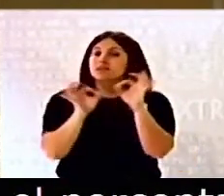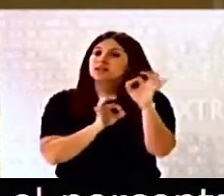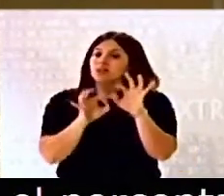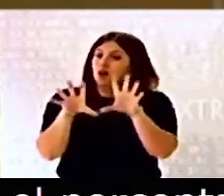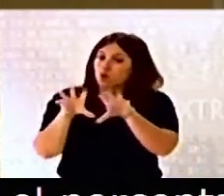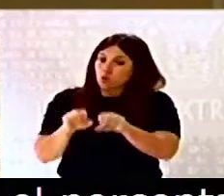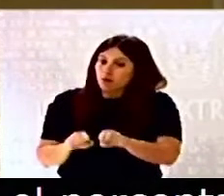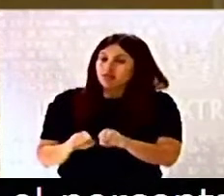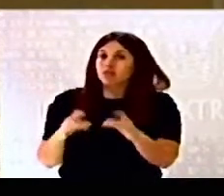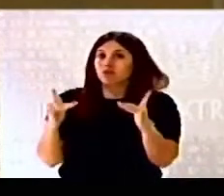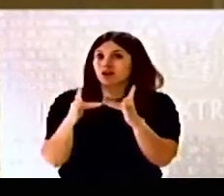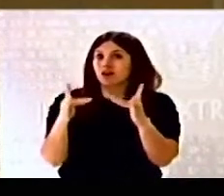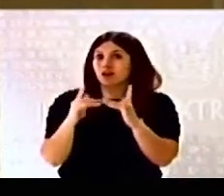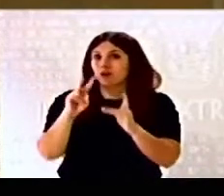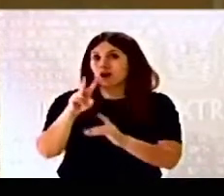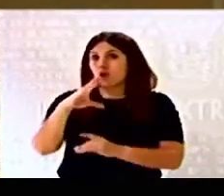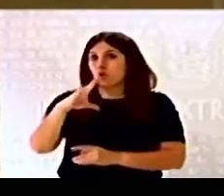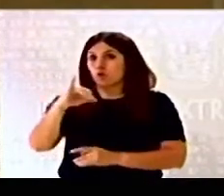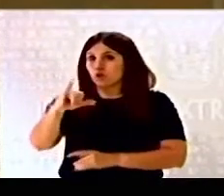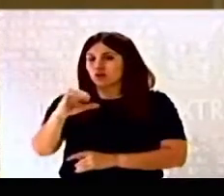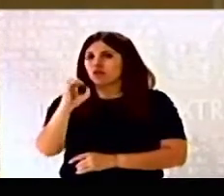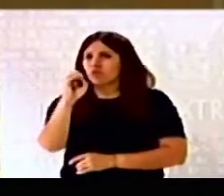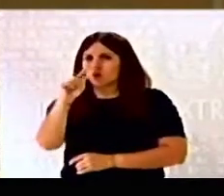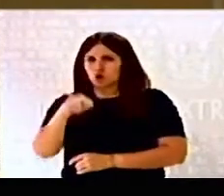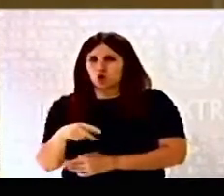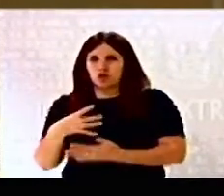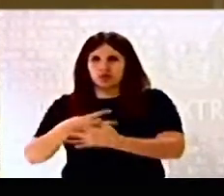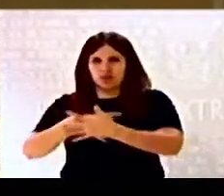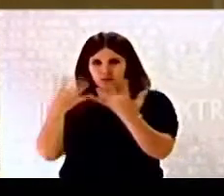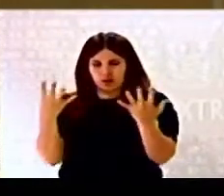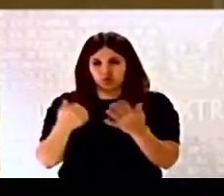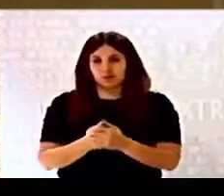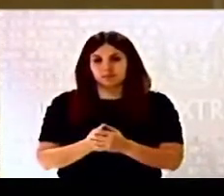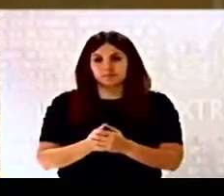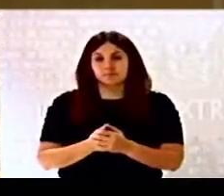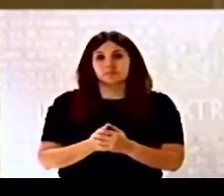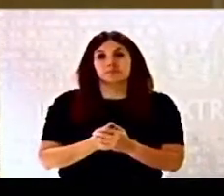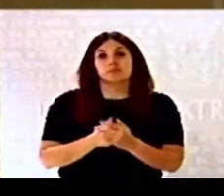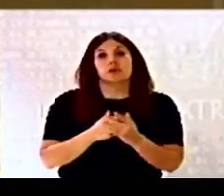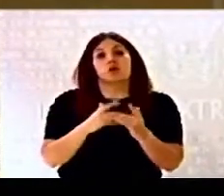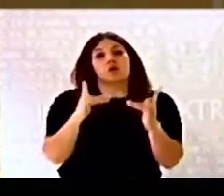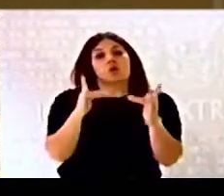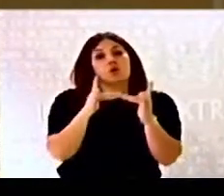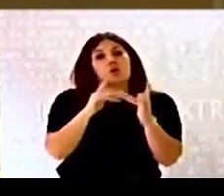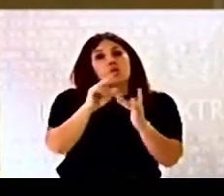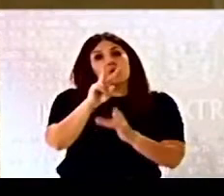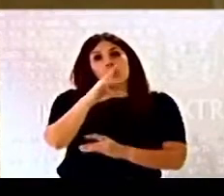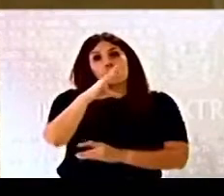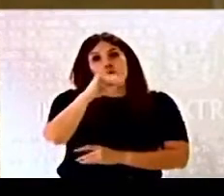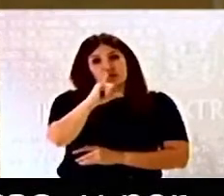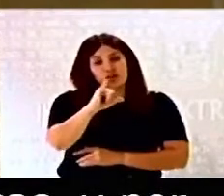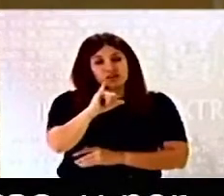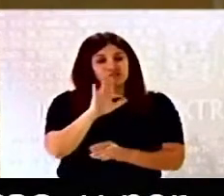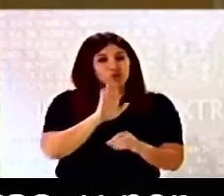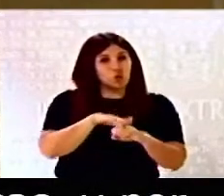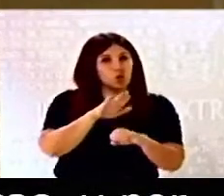de 0,19 y el porcentaje de camas ocupadas por UCI por COVID, es